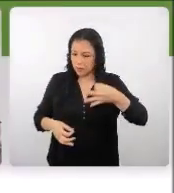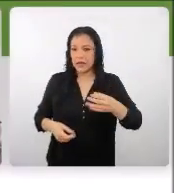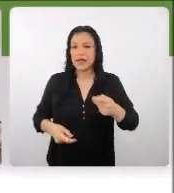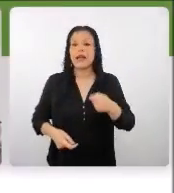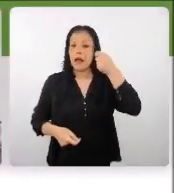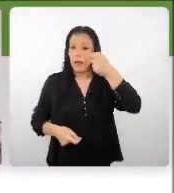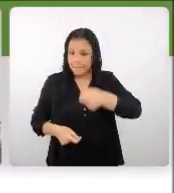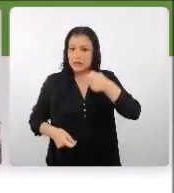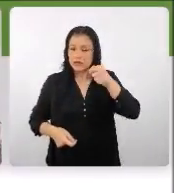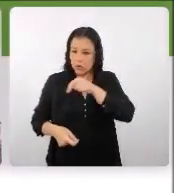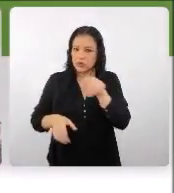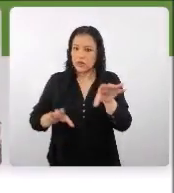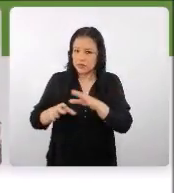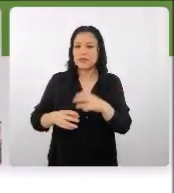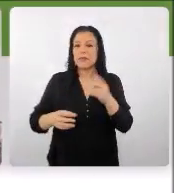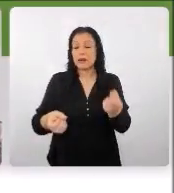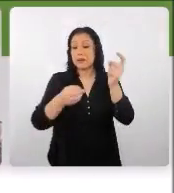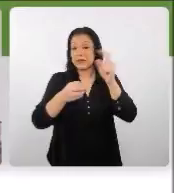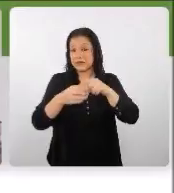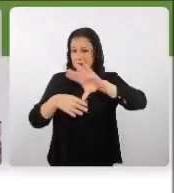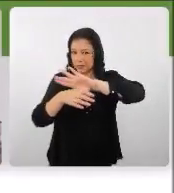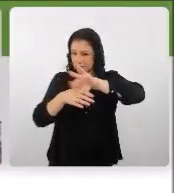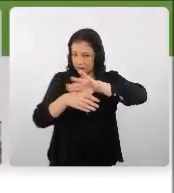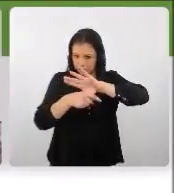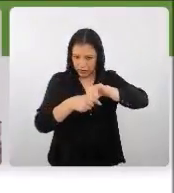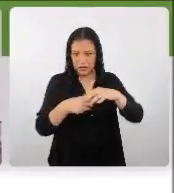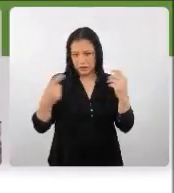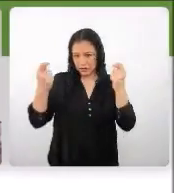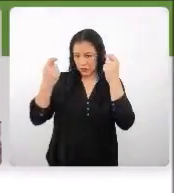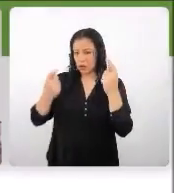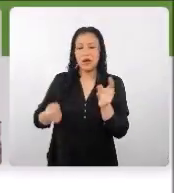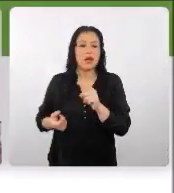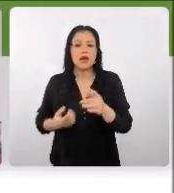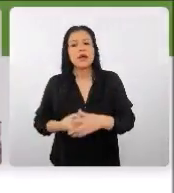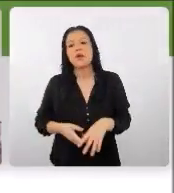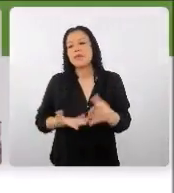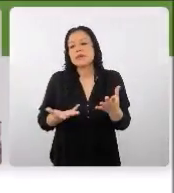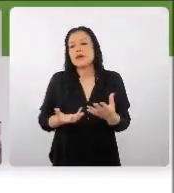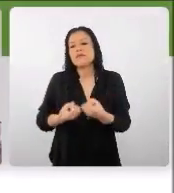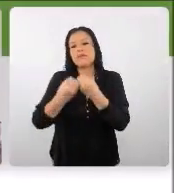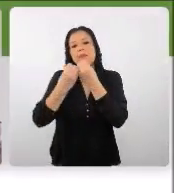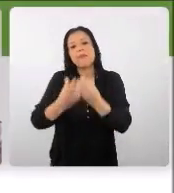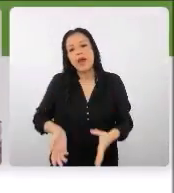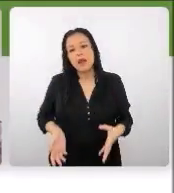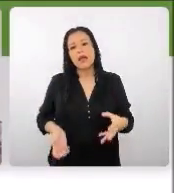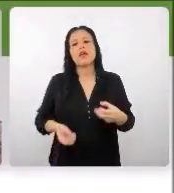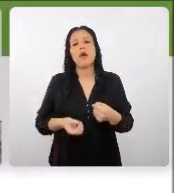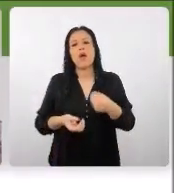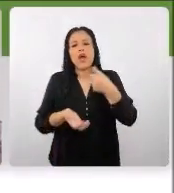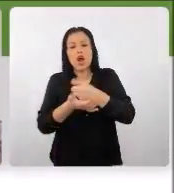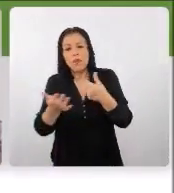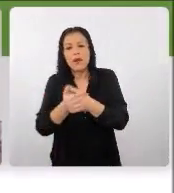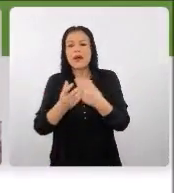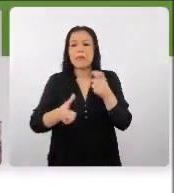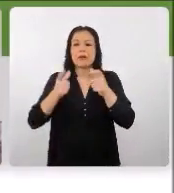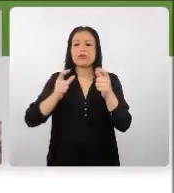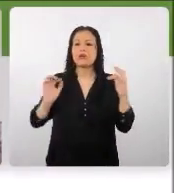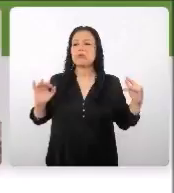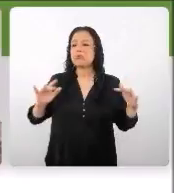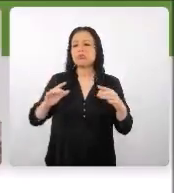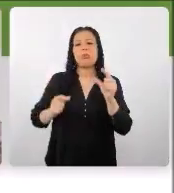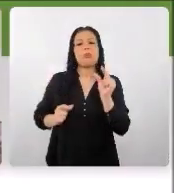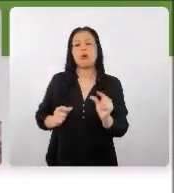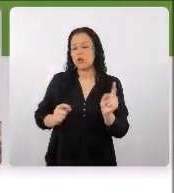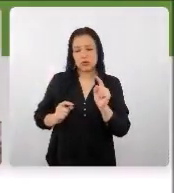que ustedes realizan para participar en estos eventos no sea un gasto, digamos, en vano, ¿no? Por